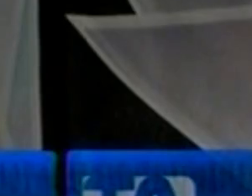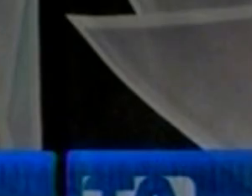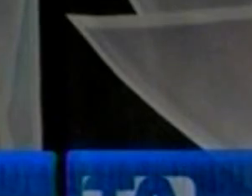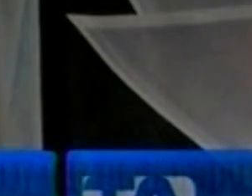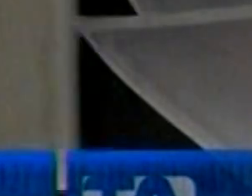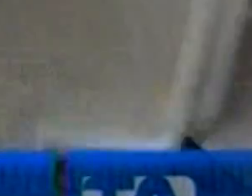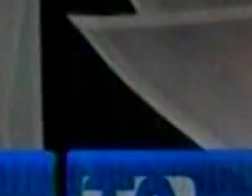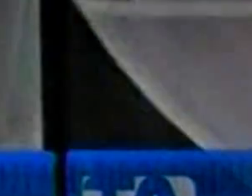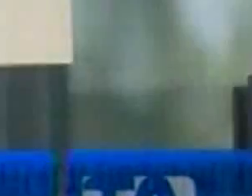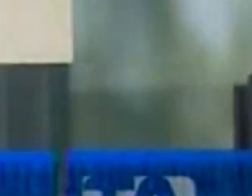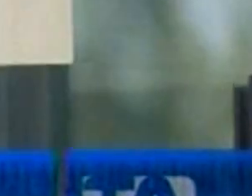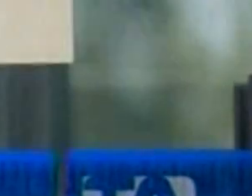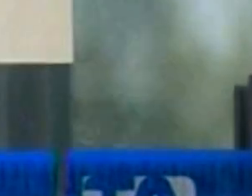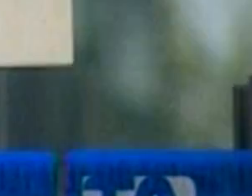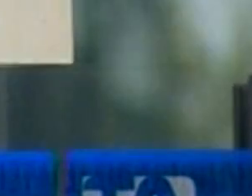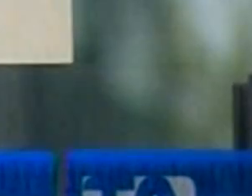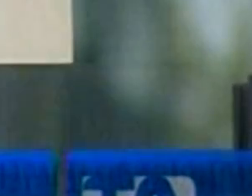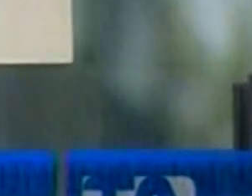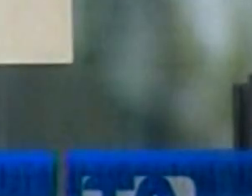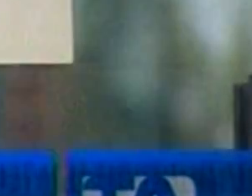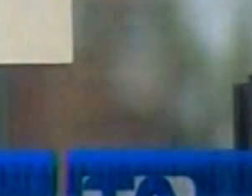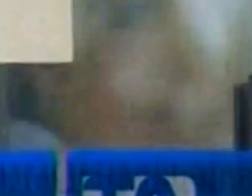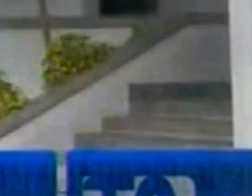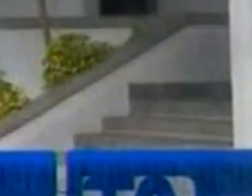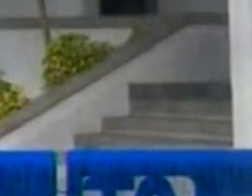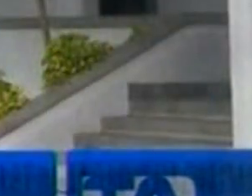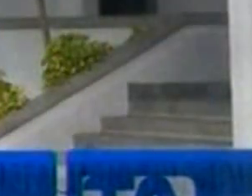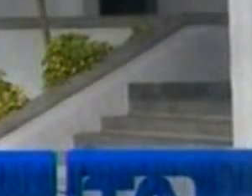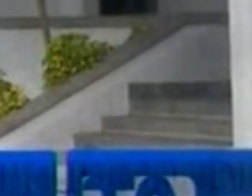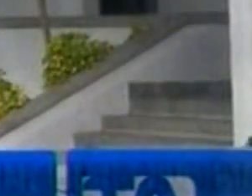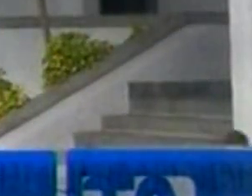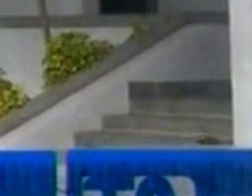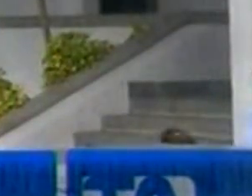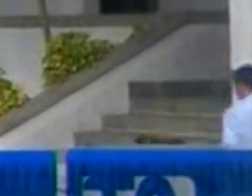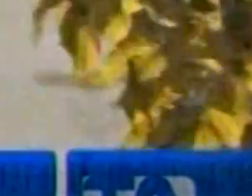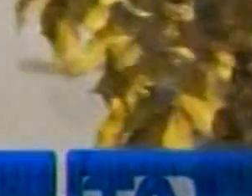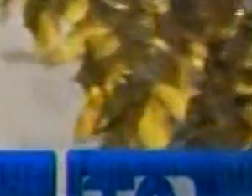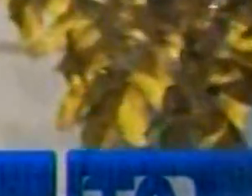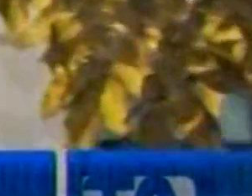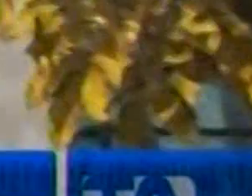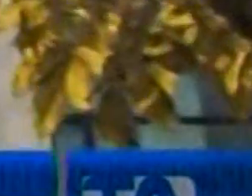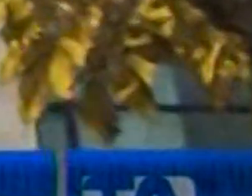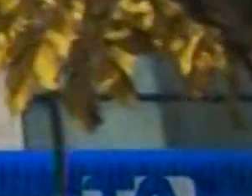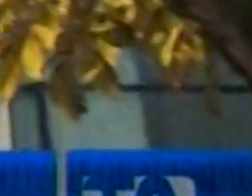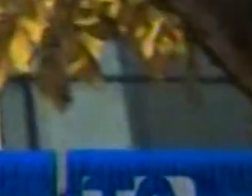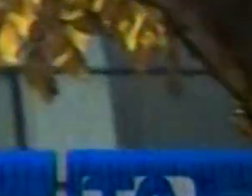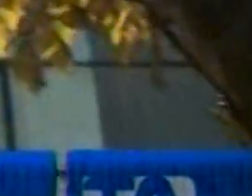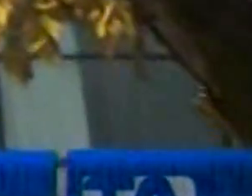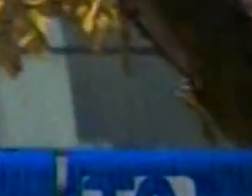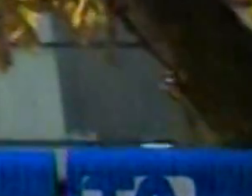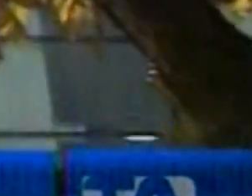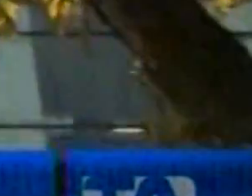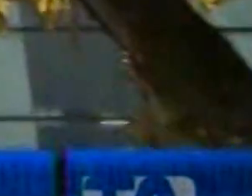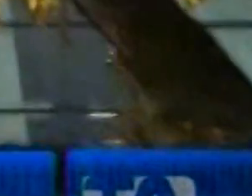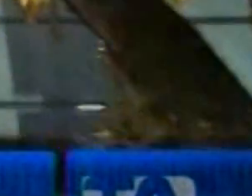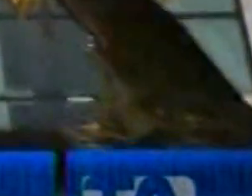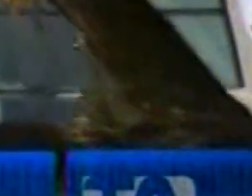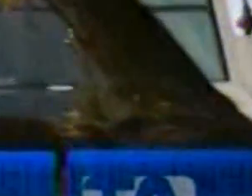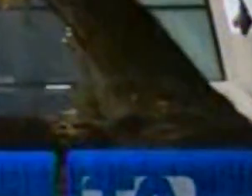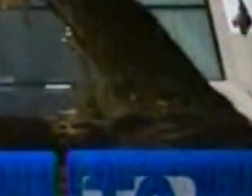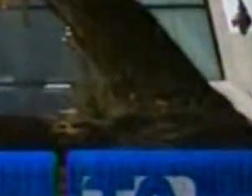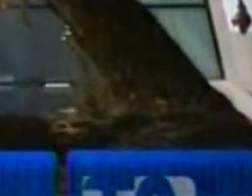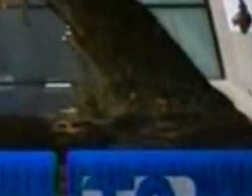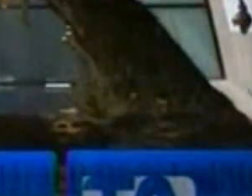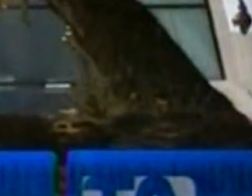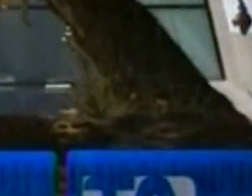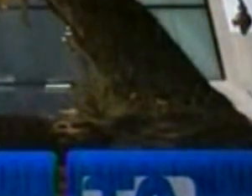en las que se han visto inmersos algunos jueces y exjueces de la Corte Nacional. Por ejemplo, aquellos que fueron nombrados en un informe de la